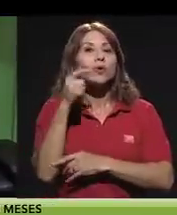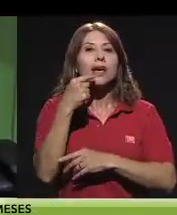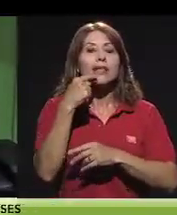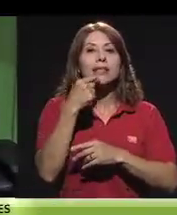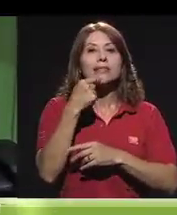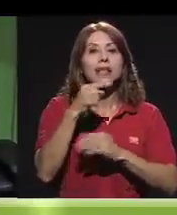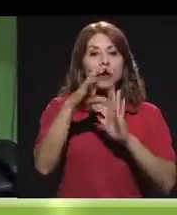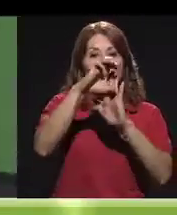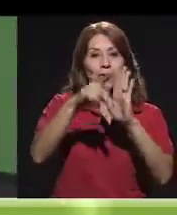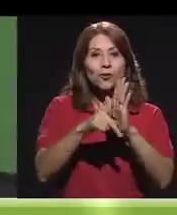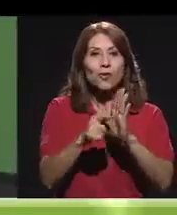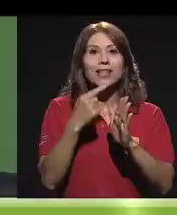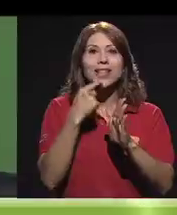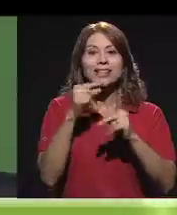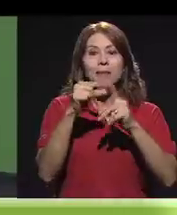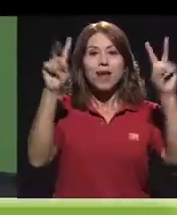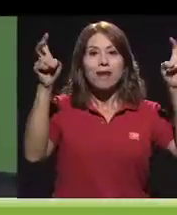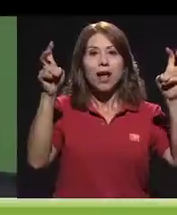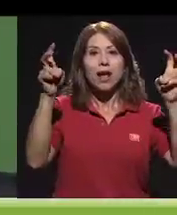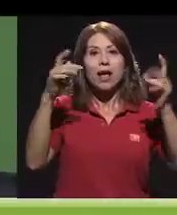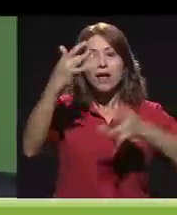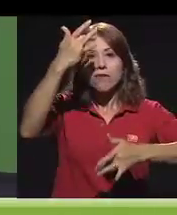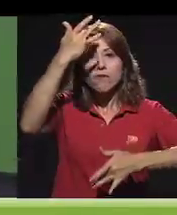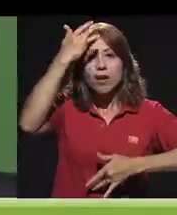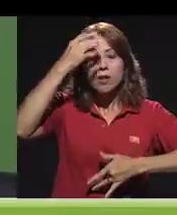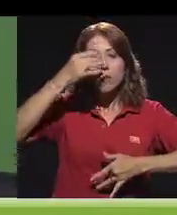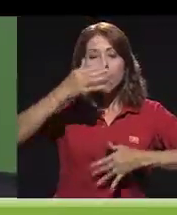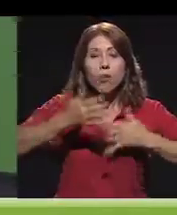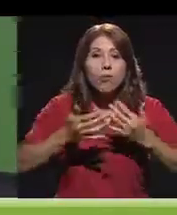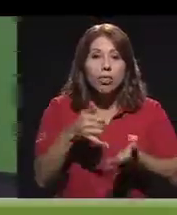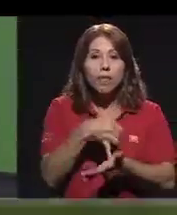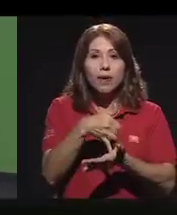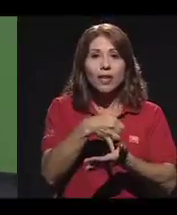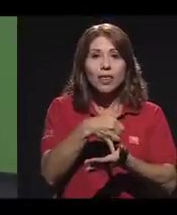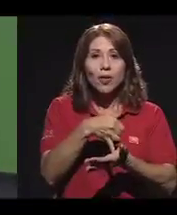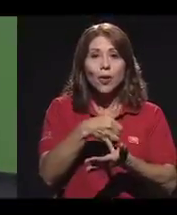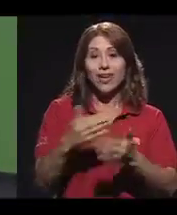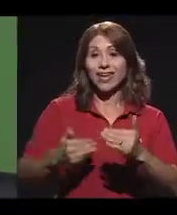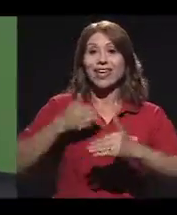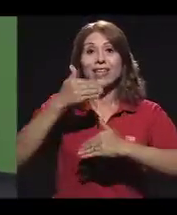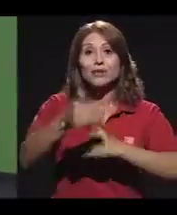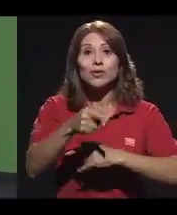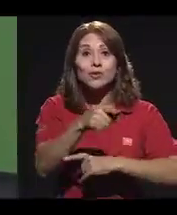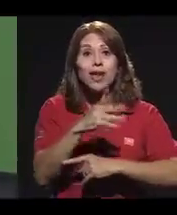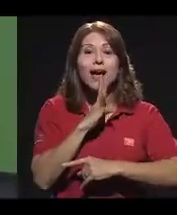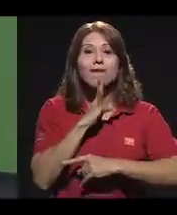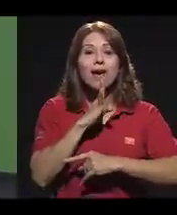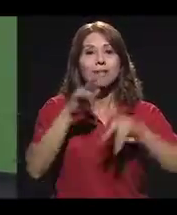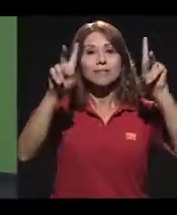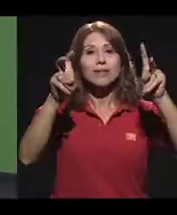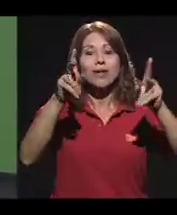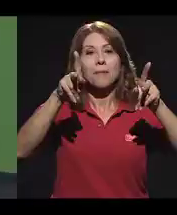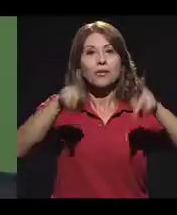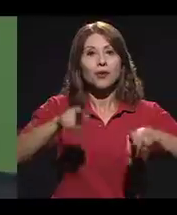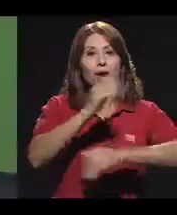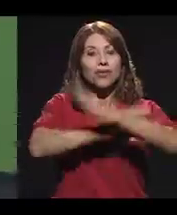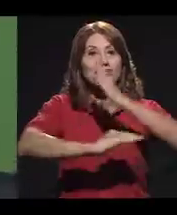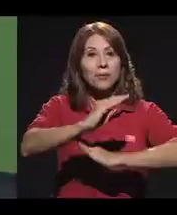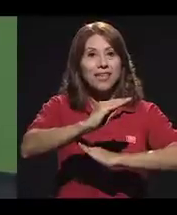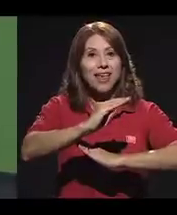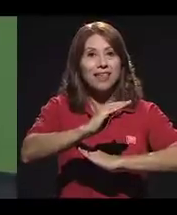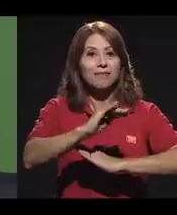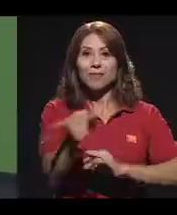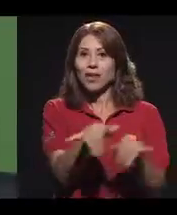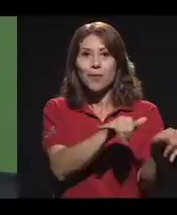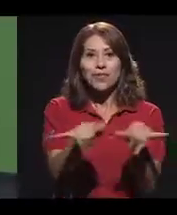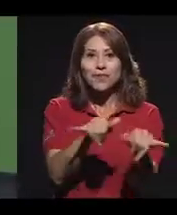de enfermo desvalido, y usted habla de persona con discapacidad y al final resulta que son los mismos términos. Lo que pasa es que en aquellos tiempos esa